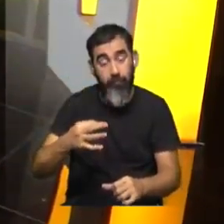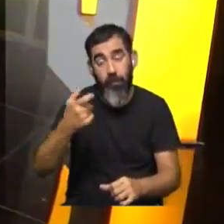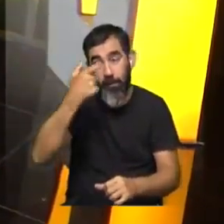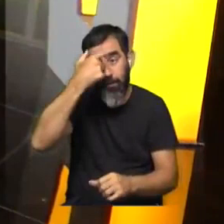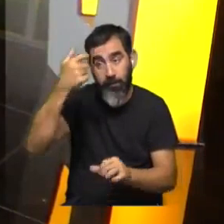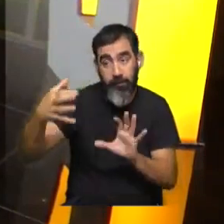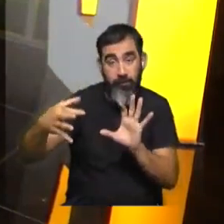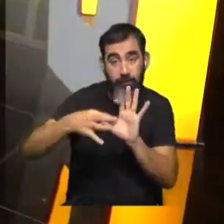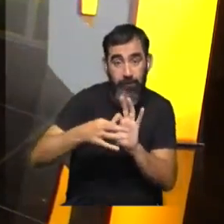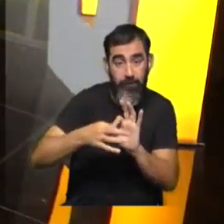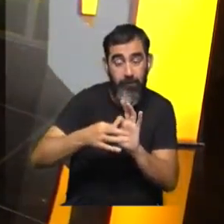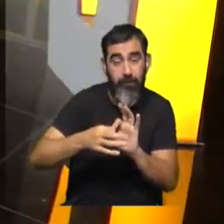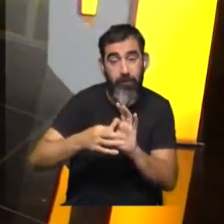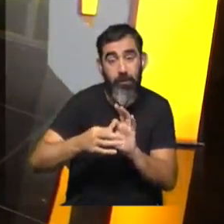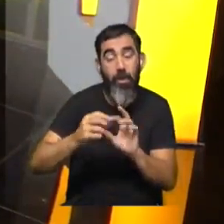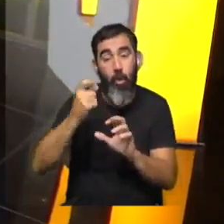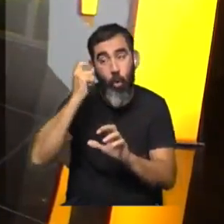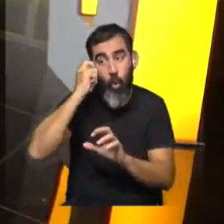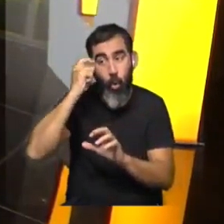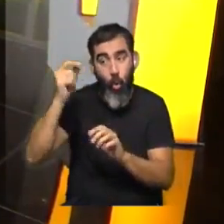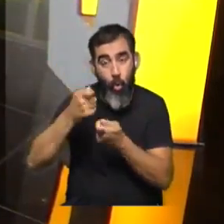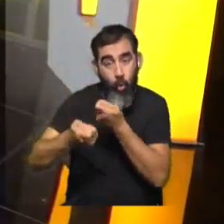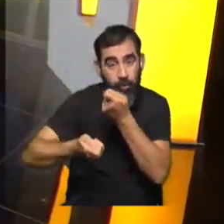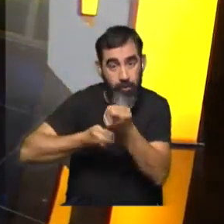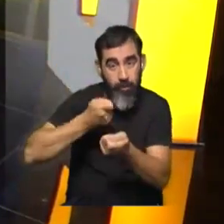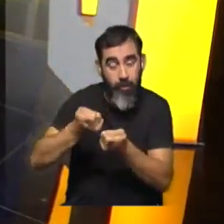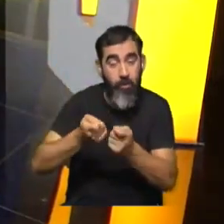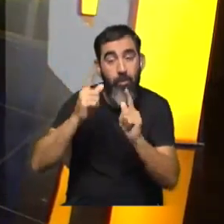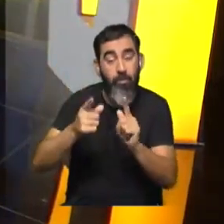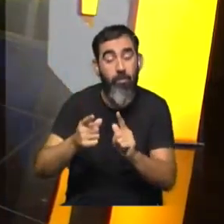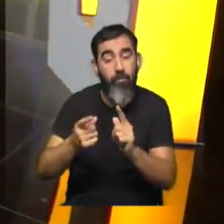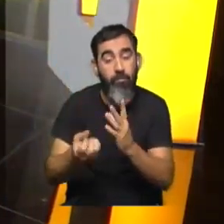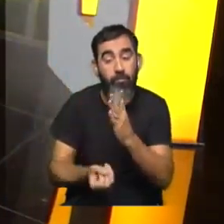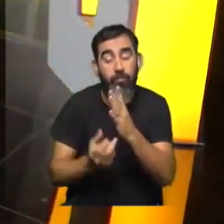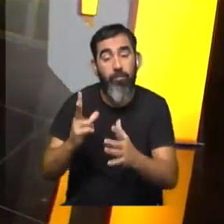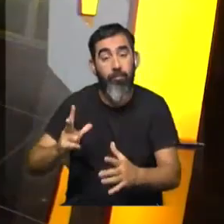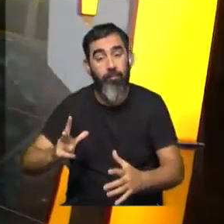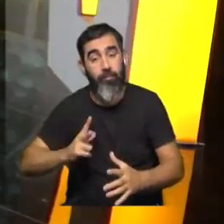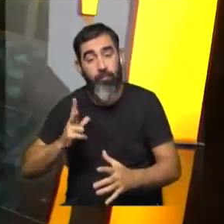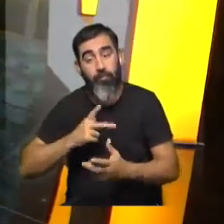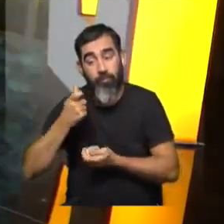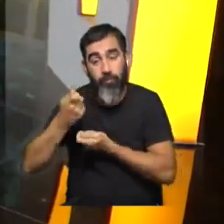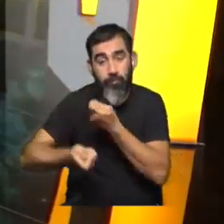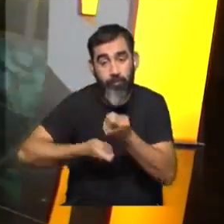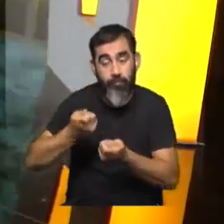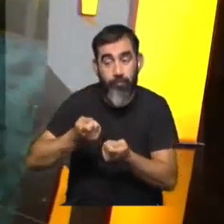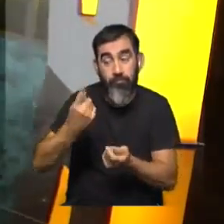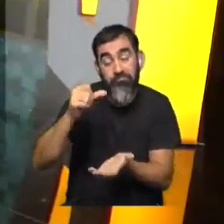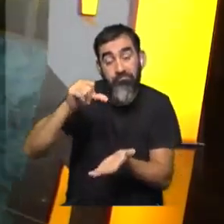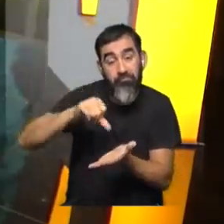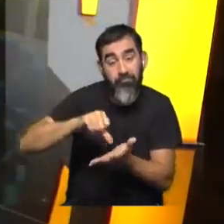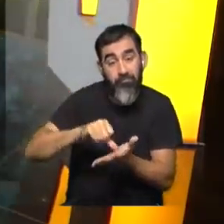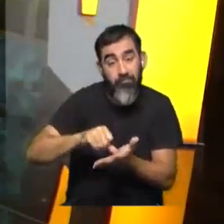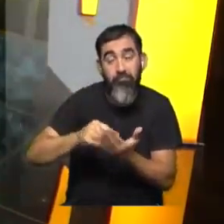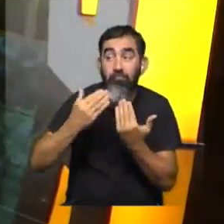ciencia, tiene que ver con la aplicación de conocimiento, tiene que ver con la generación de riqueza que se puede dar en un país a